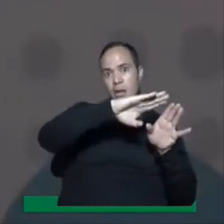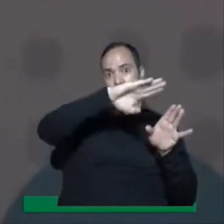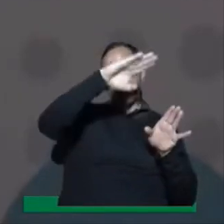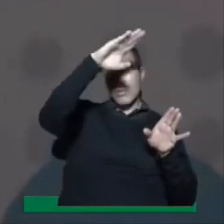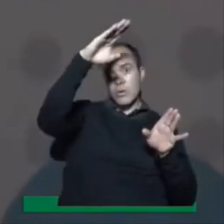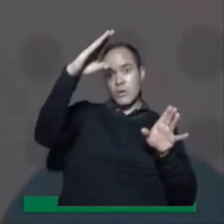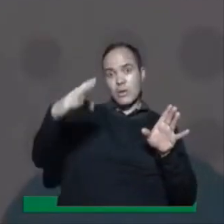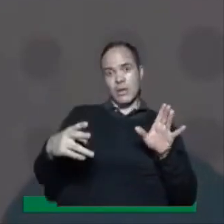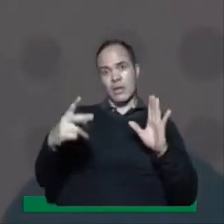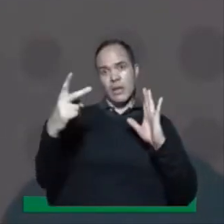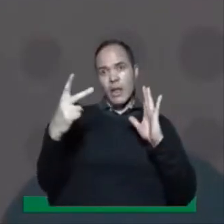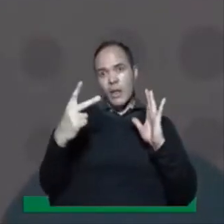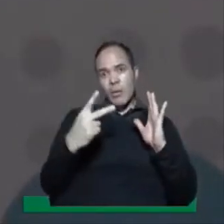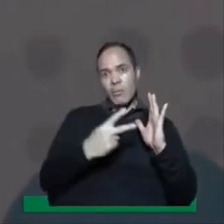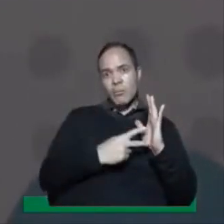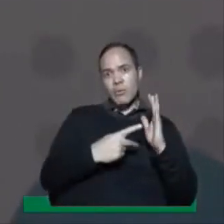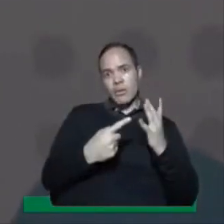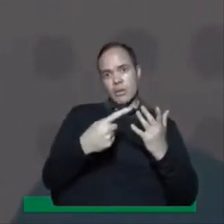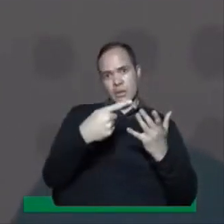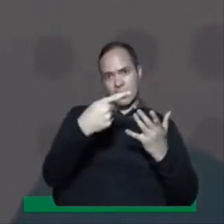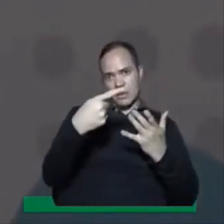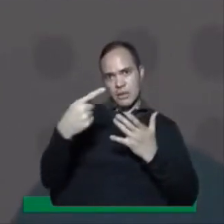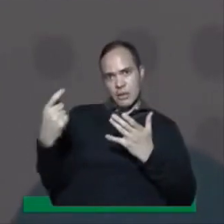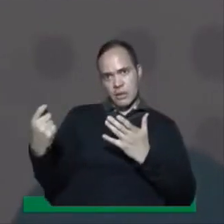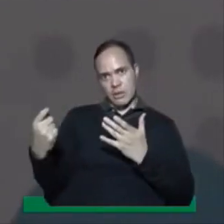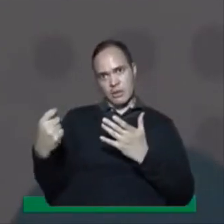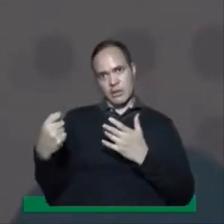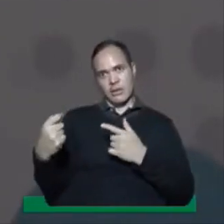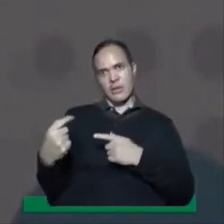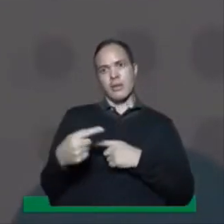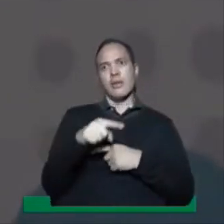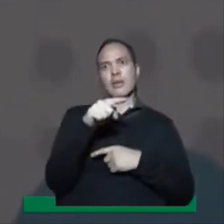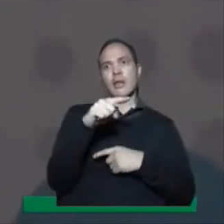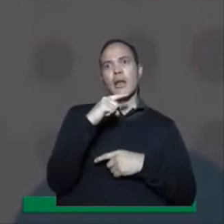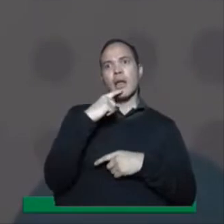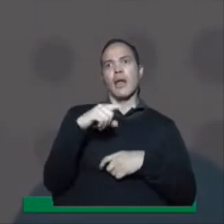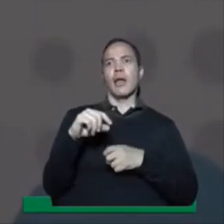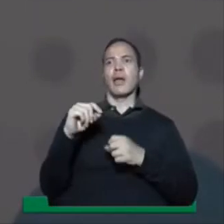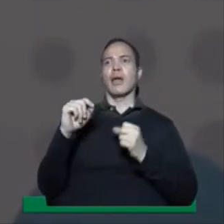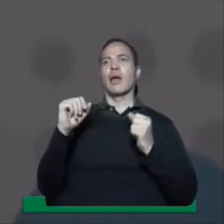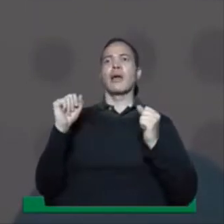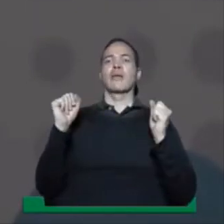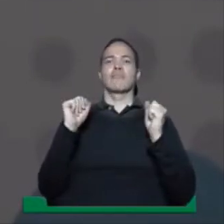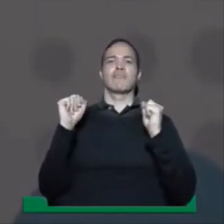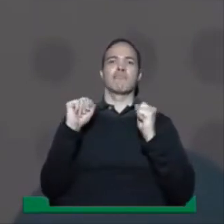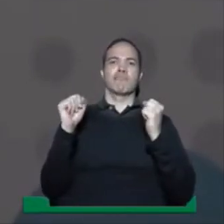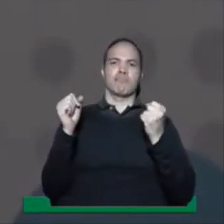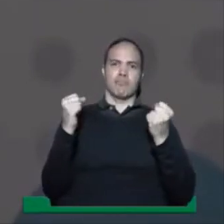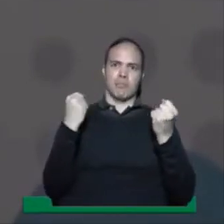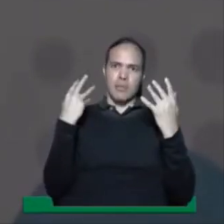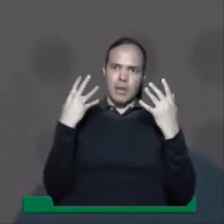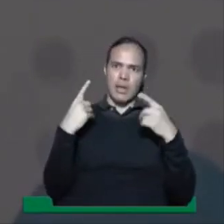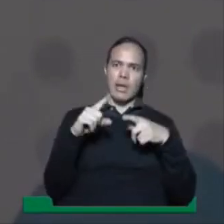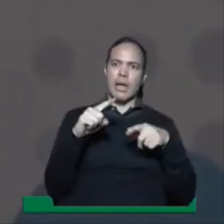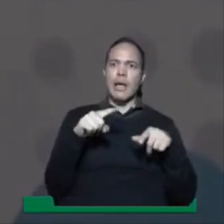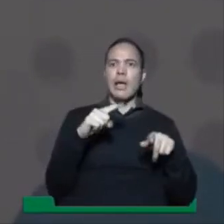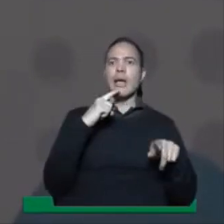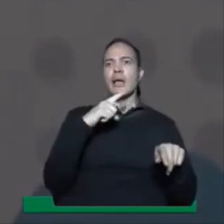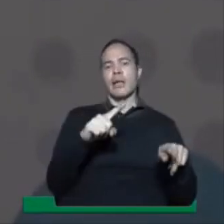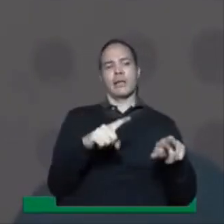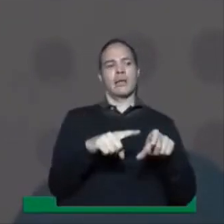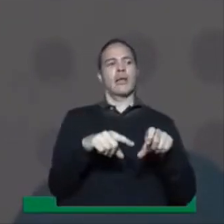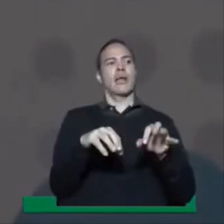altura y tenemos un tema y nosotros la llamamos santa elena naturalmente mágica porque tiene varias reservas